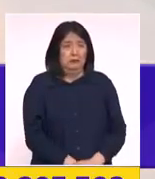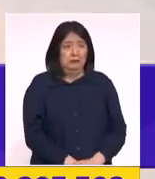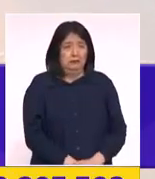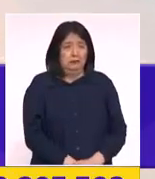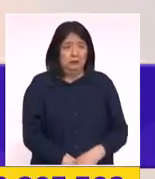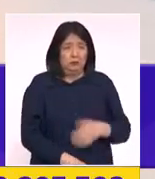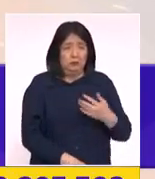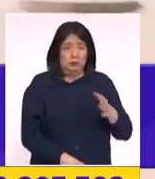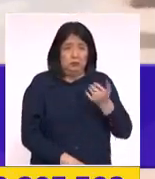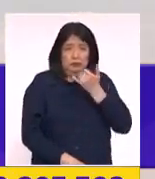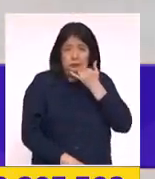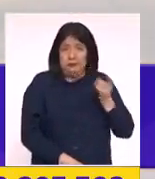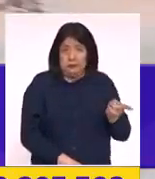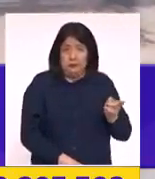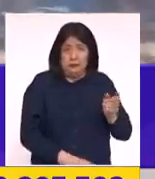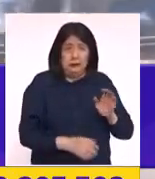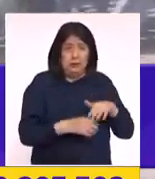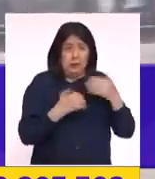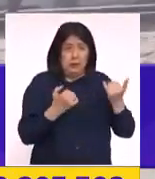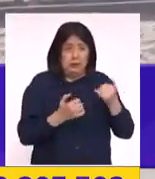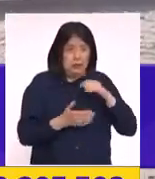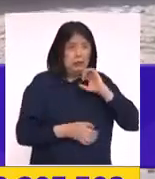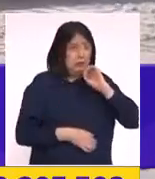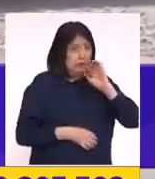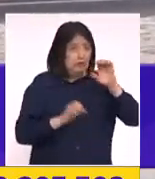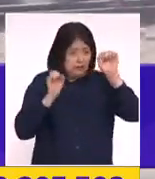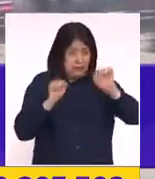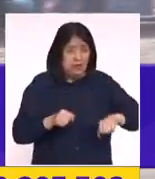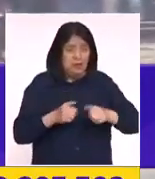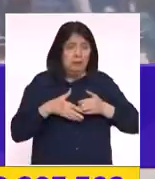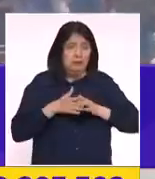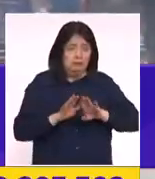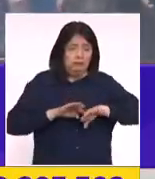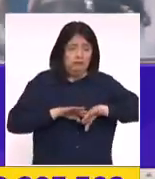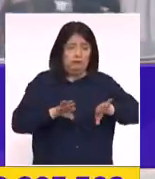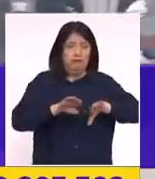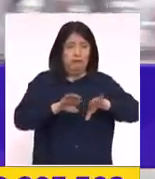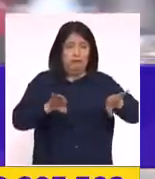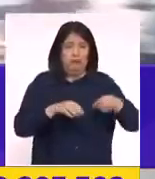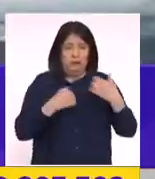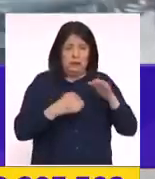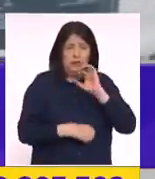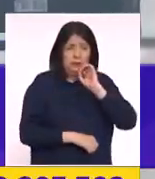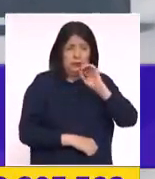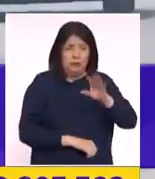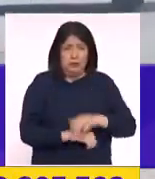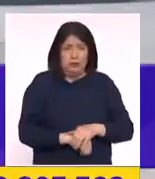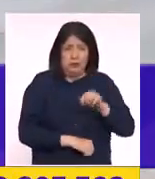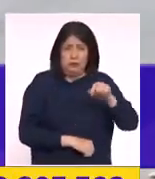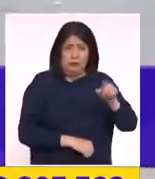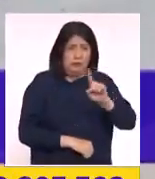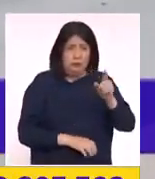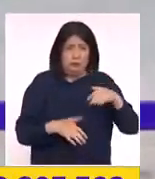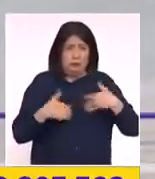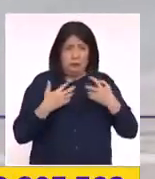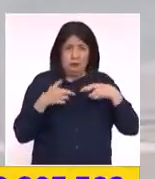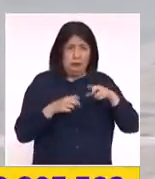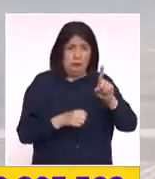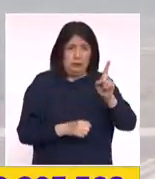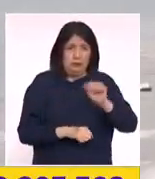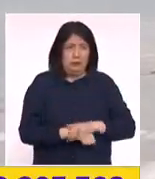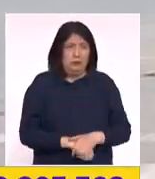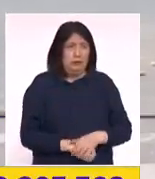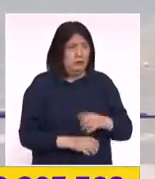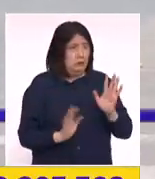Que había ocurrido esto y se da la orden para liberar la vía, porque lo decíamos, esto no se puede permitir. Hasta que